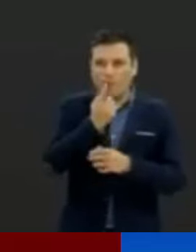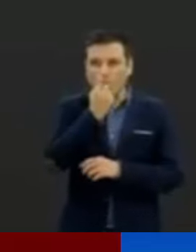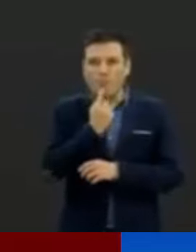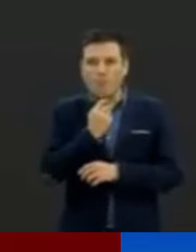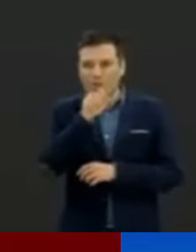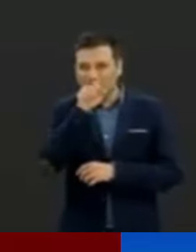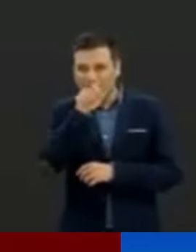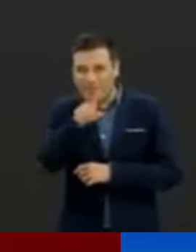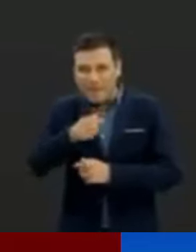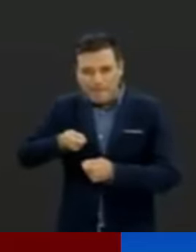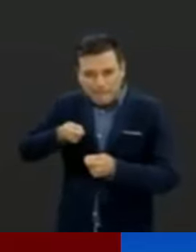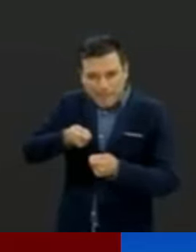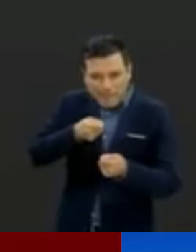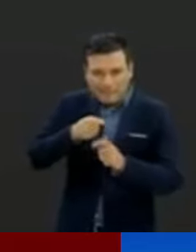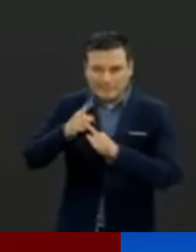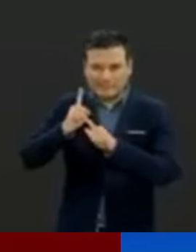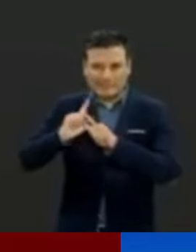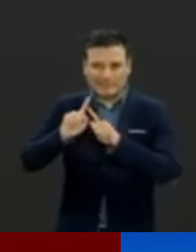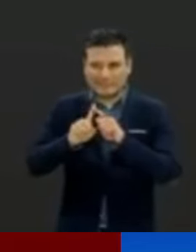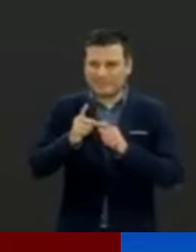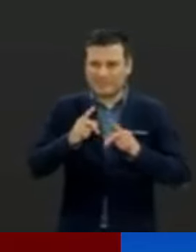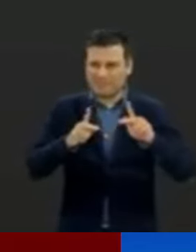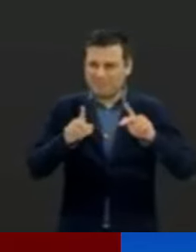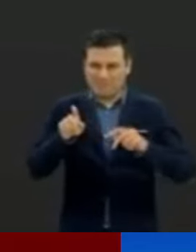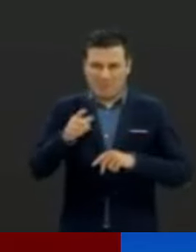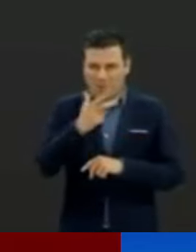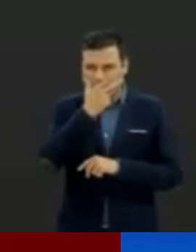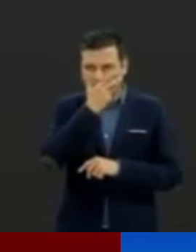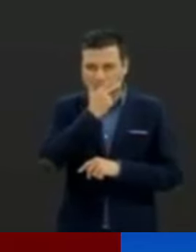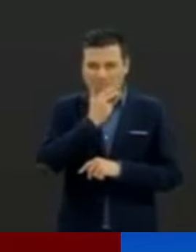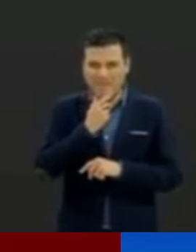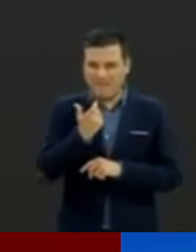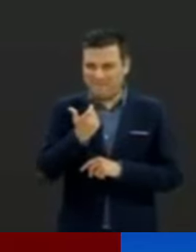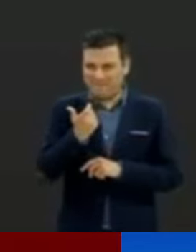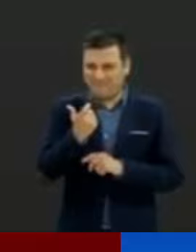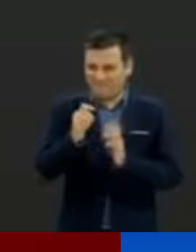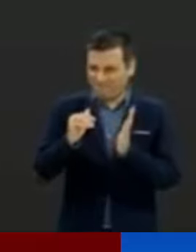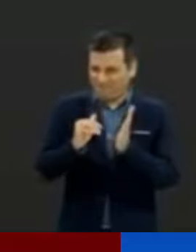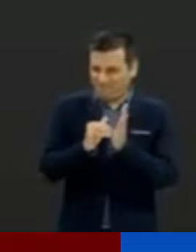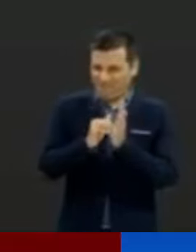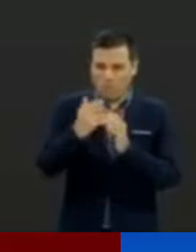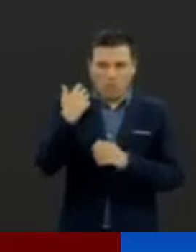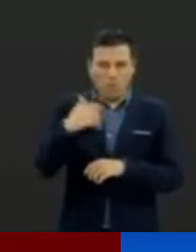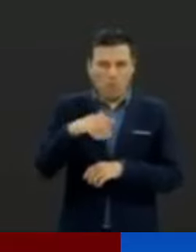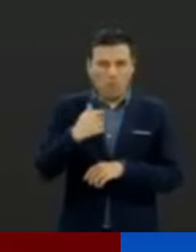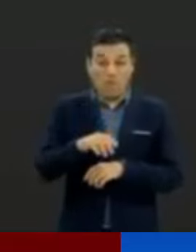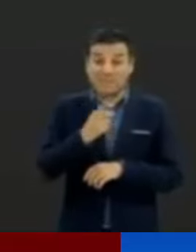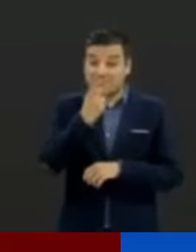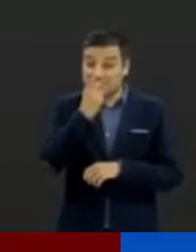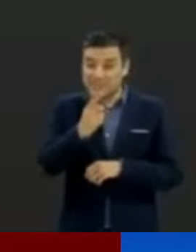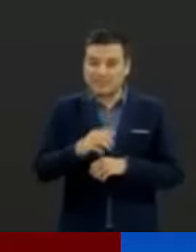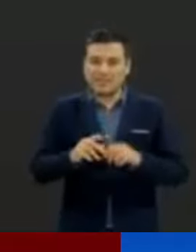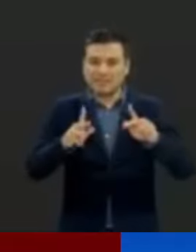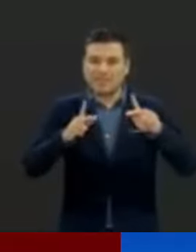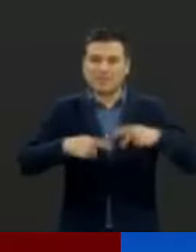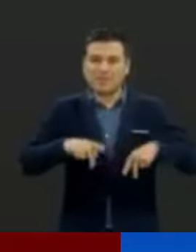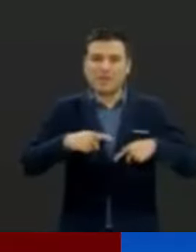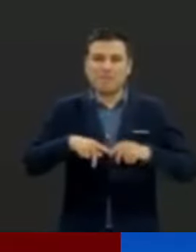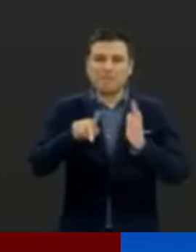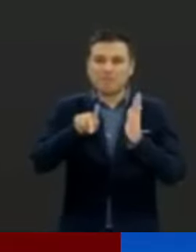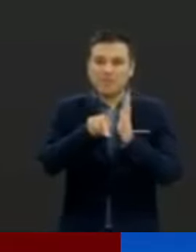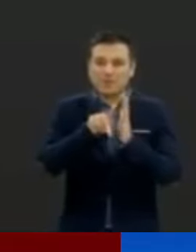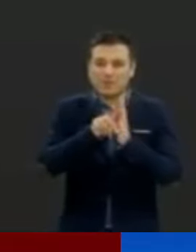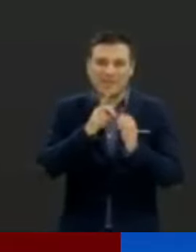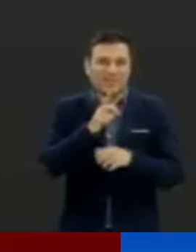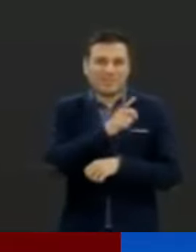quien ha acrecentado su patrimonio de forma inexplicable, quien descaradamente dice que hay que matar de hambre a los periodistas. No